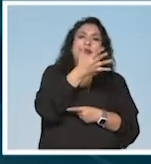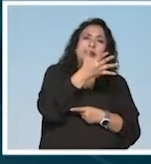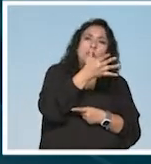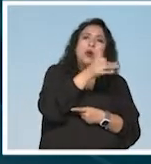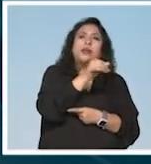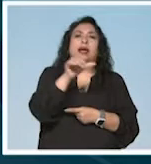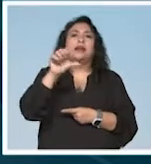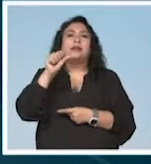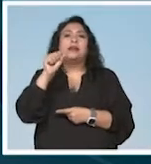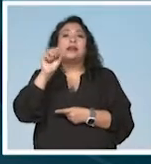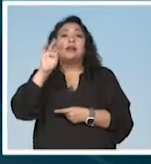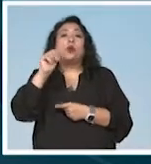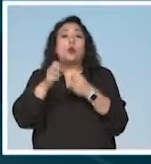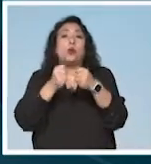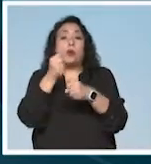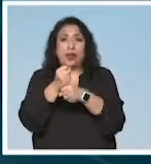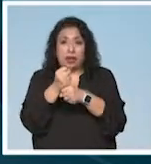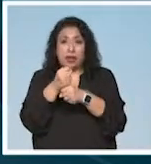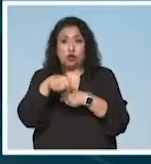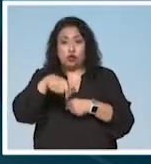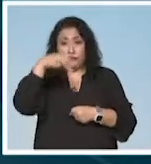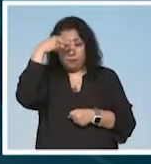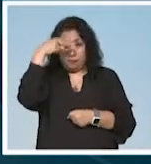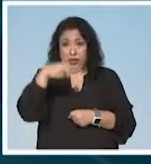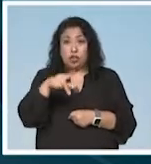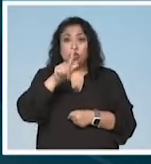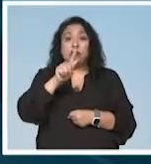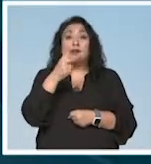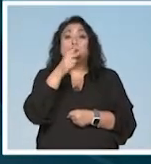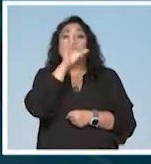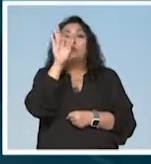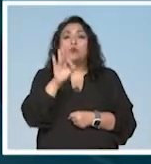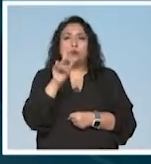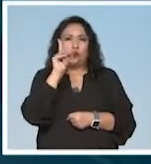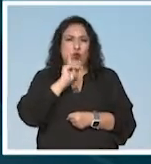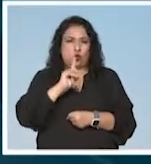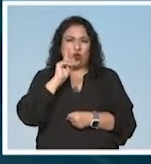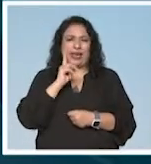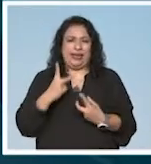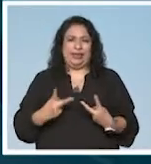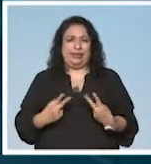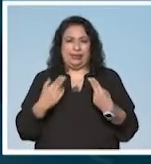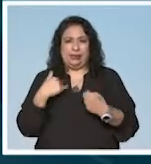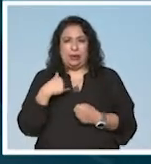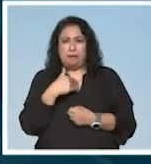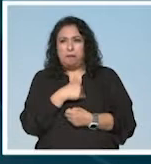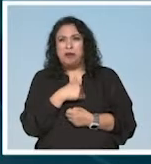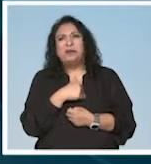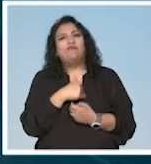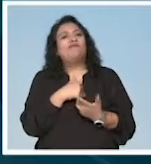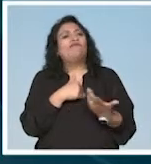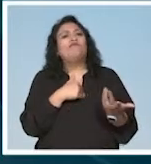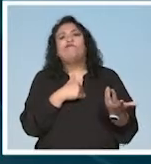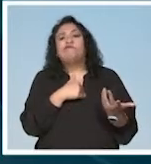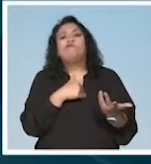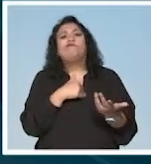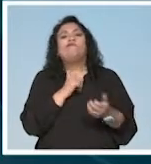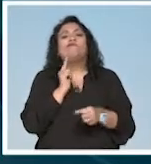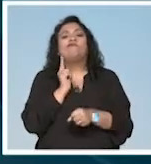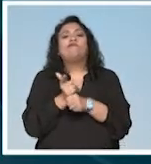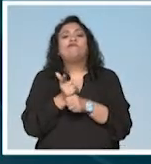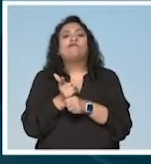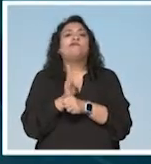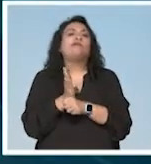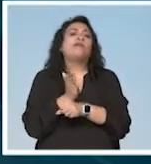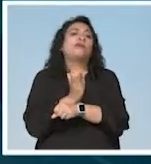y los 69 años en México el 72% de las mujeres con cáncer de mama Lamentablemente son diagnosticadas